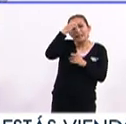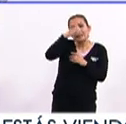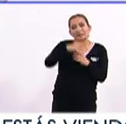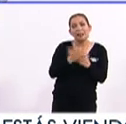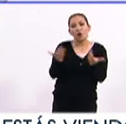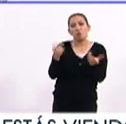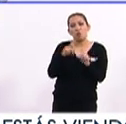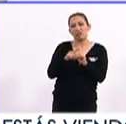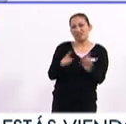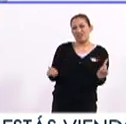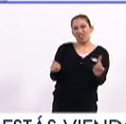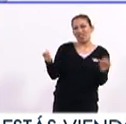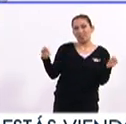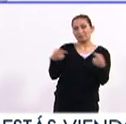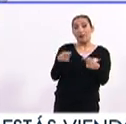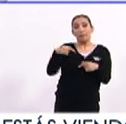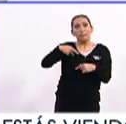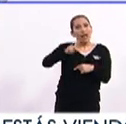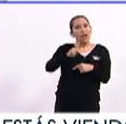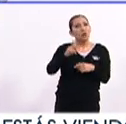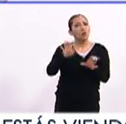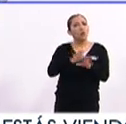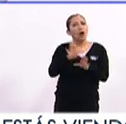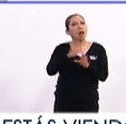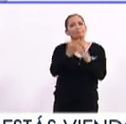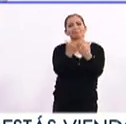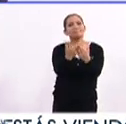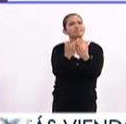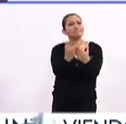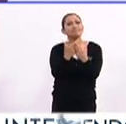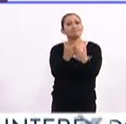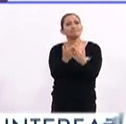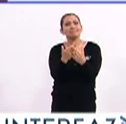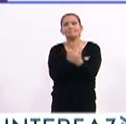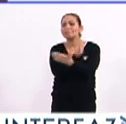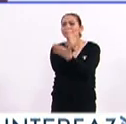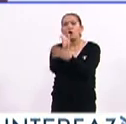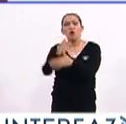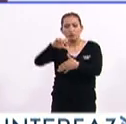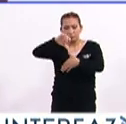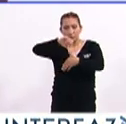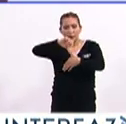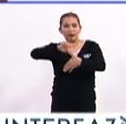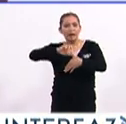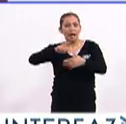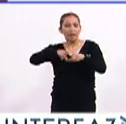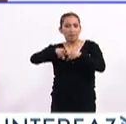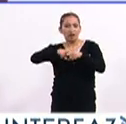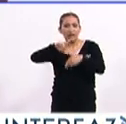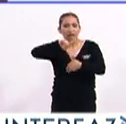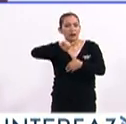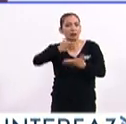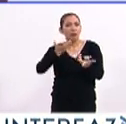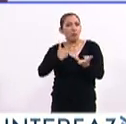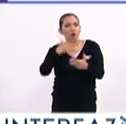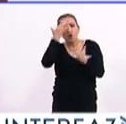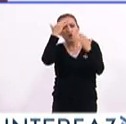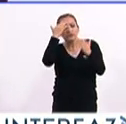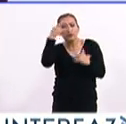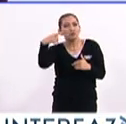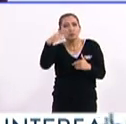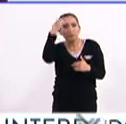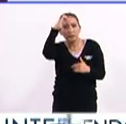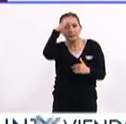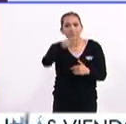experiencia completamente distinta. Pero, ¿cuál es la riqueza que trae ir a uno de nuestros países hermanos de América Latina, Julio, según